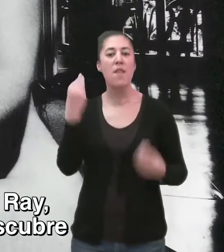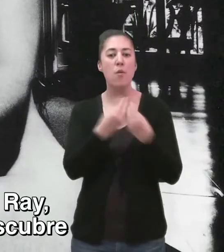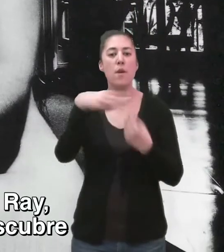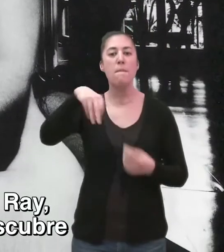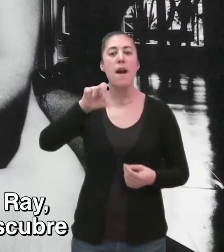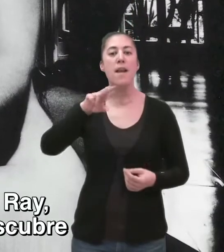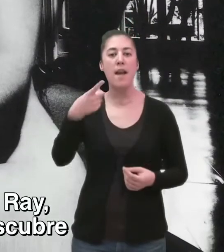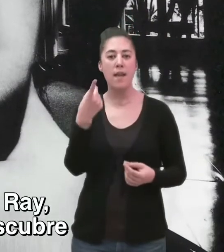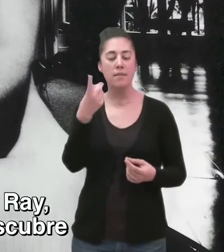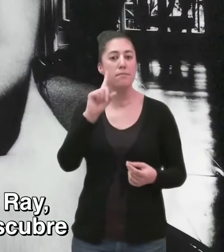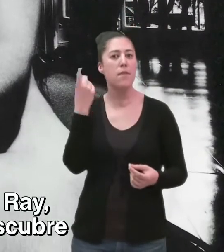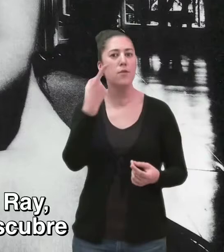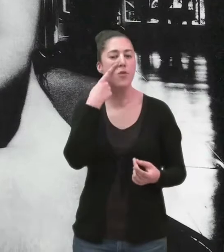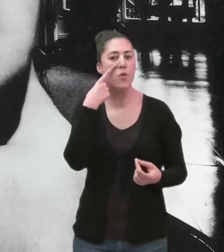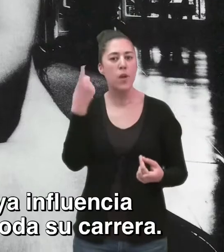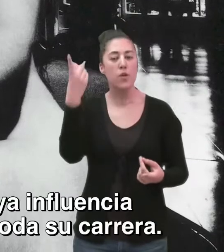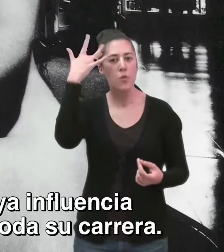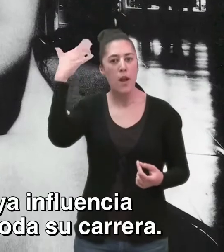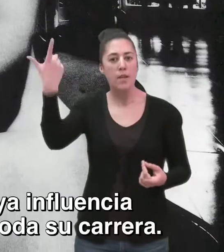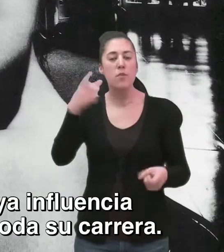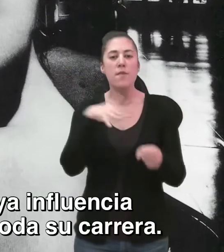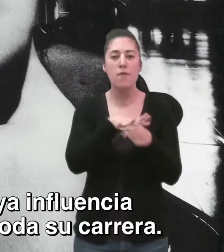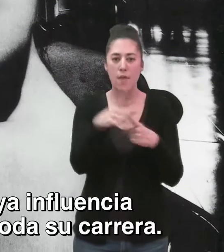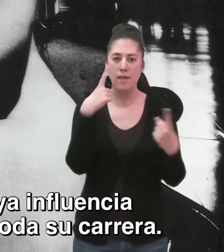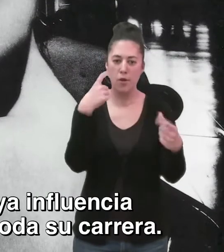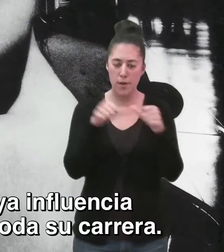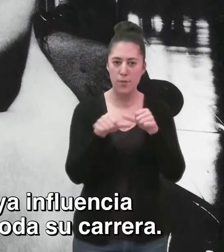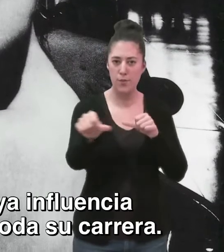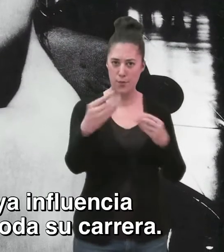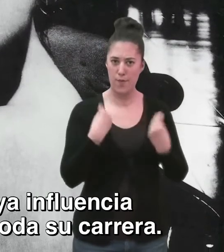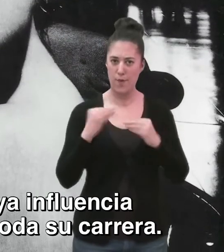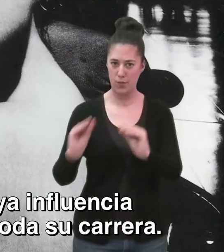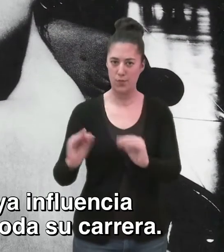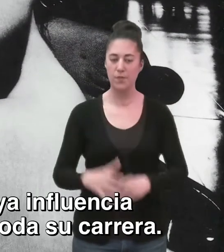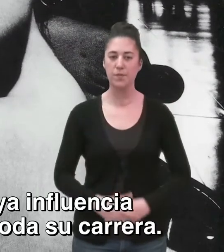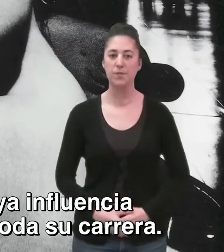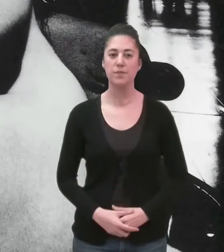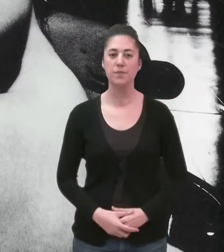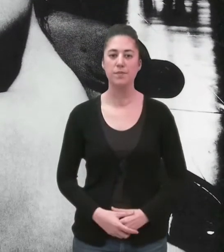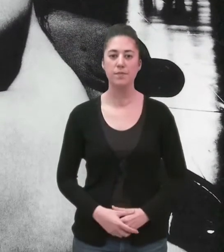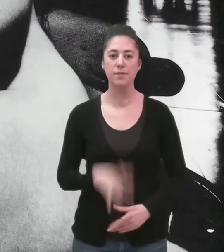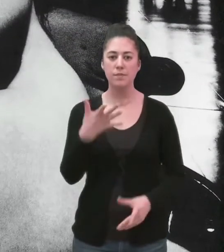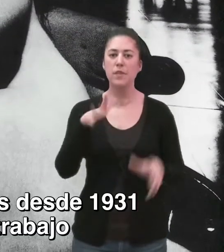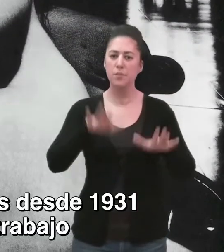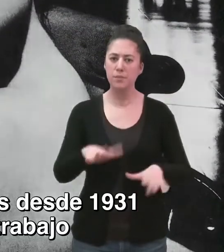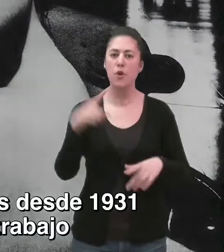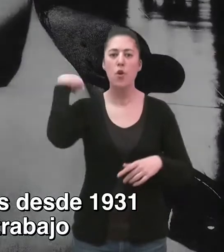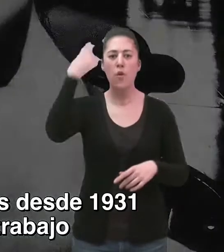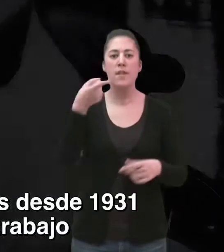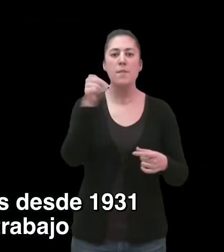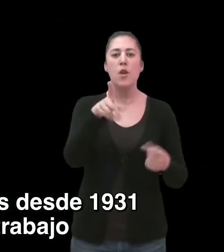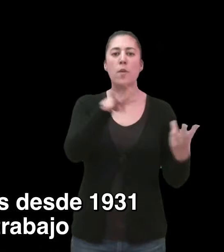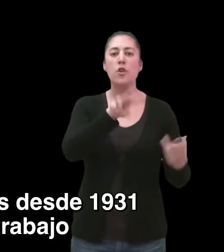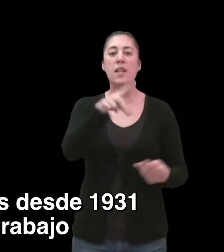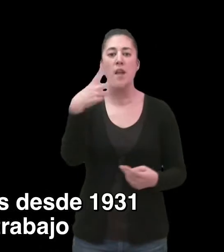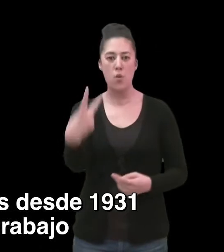Francia junto a Man Ray, con quien descubre el surrealismo y cuya influencia acusará a lo largo de toda su carrera. Instalado